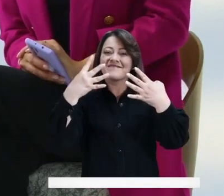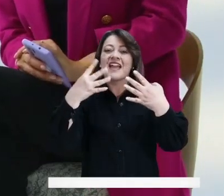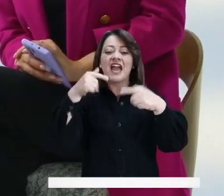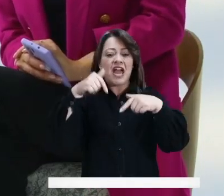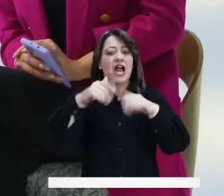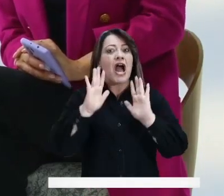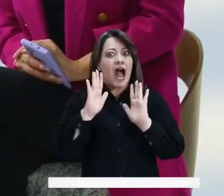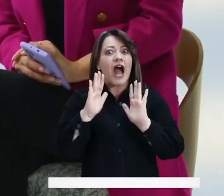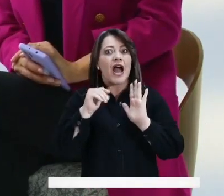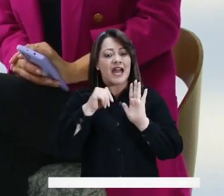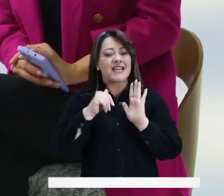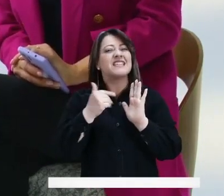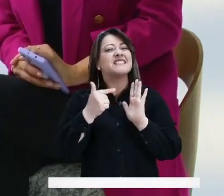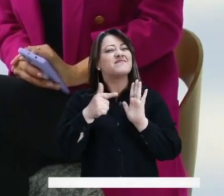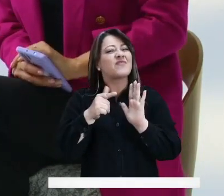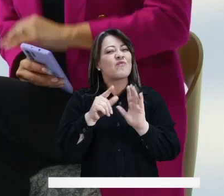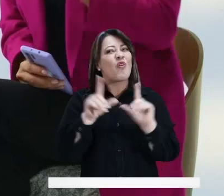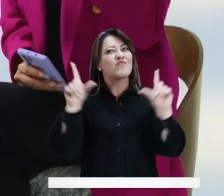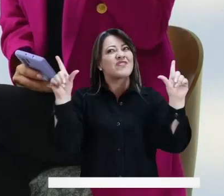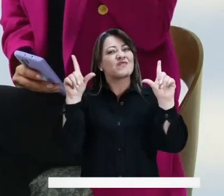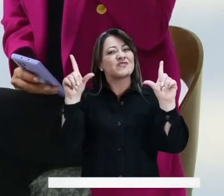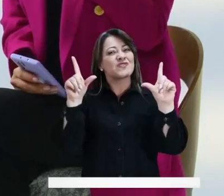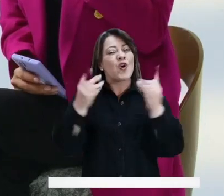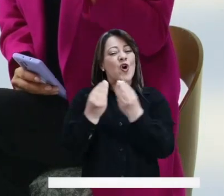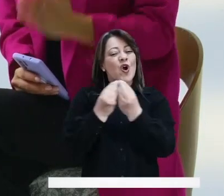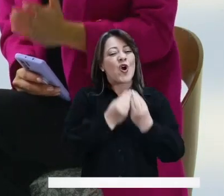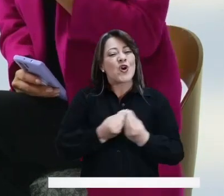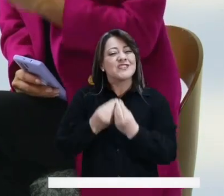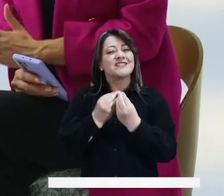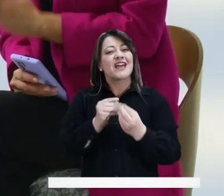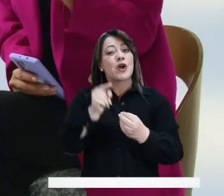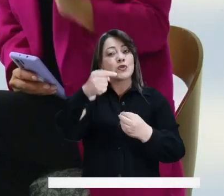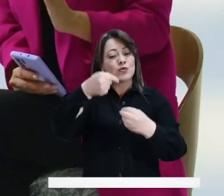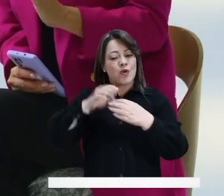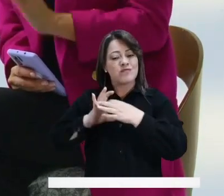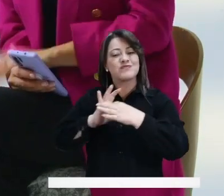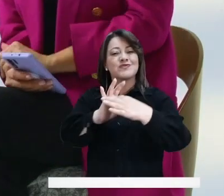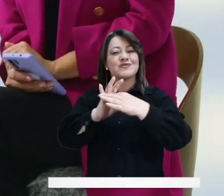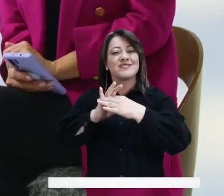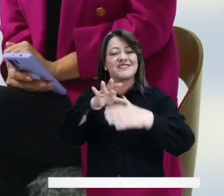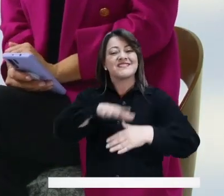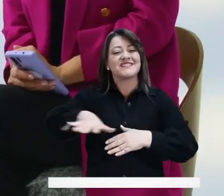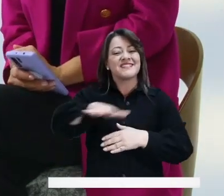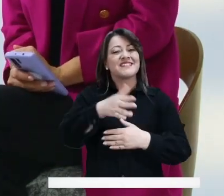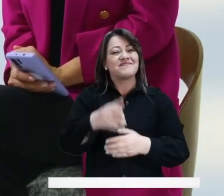habernos acompañado en este espacio que es de todos los y las